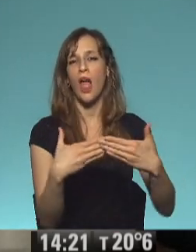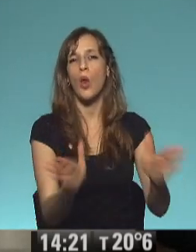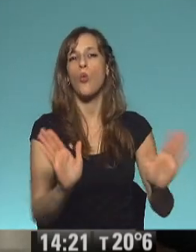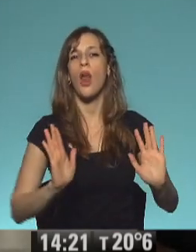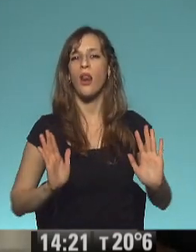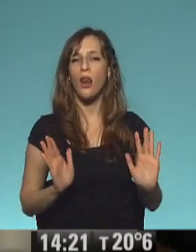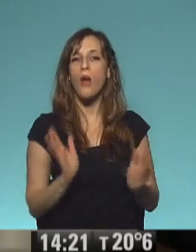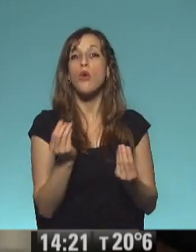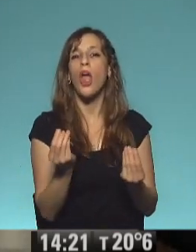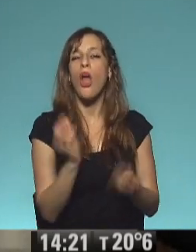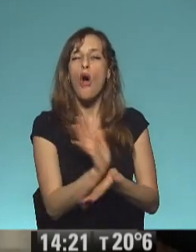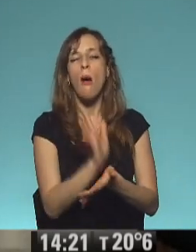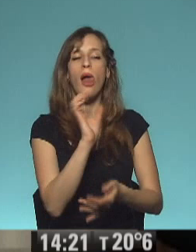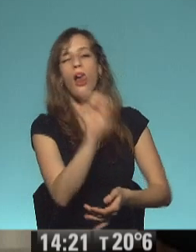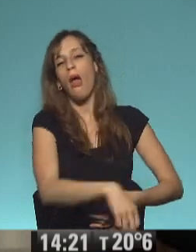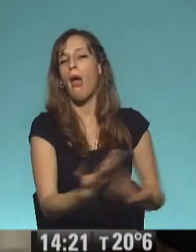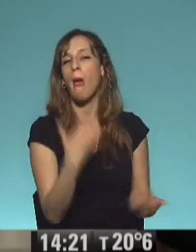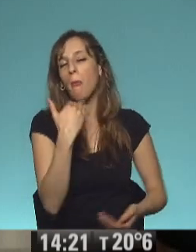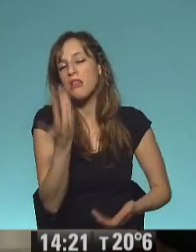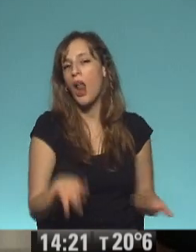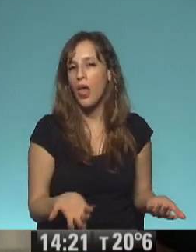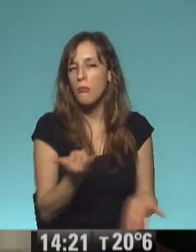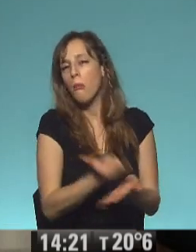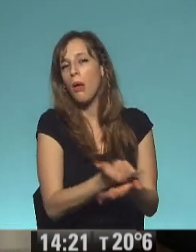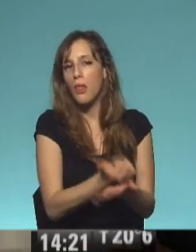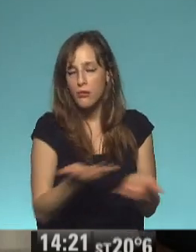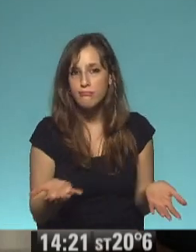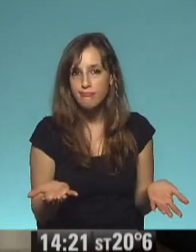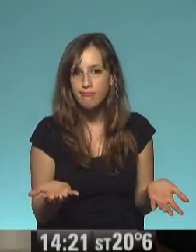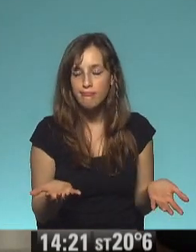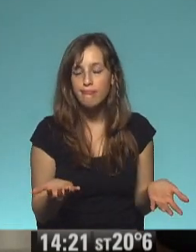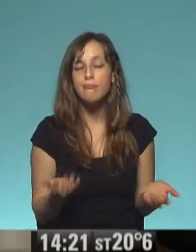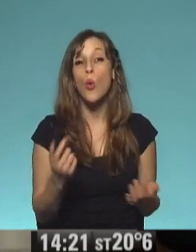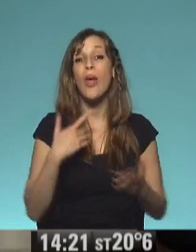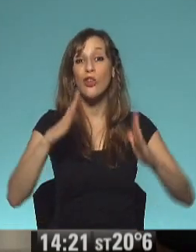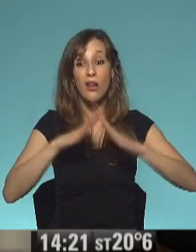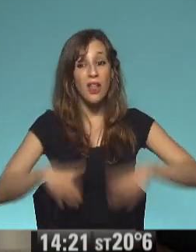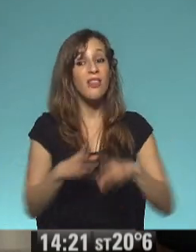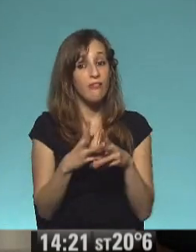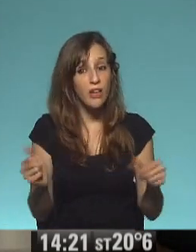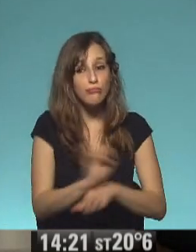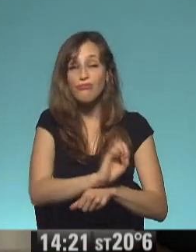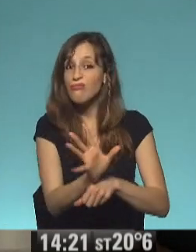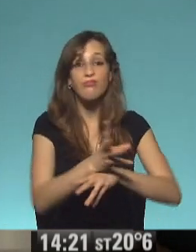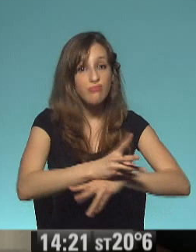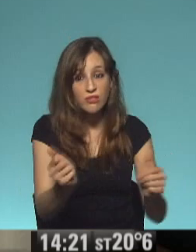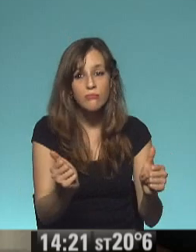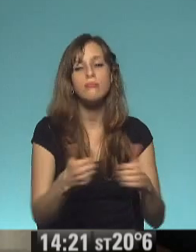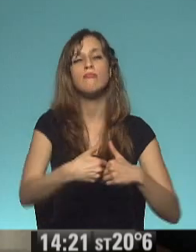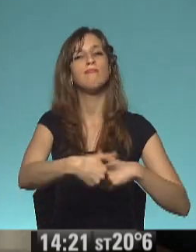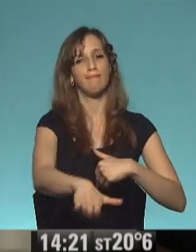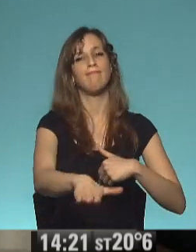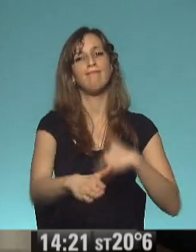falta. Entonces, cuando todo esto termine, vamos a tener un sistema de salud que funcione mucho mejor y vamos a tener también